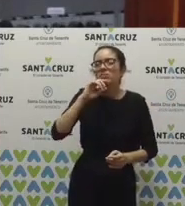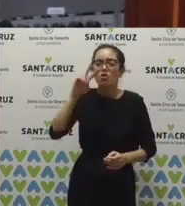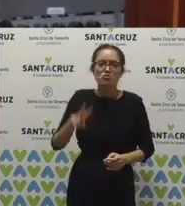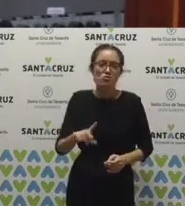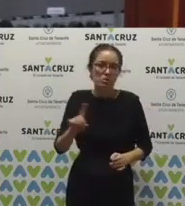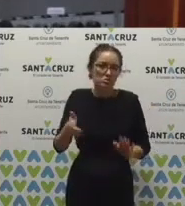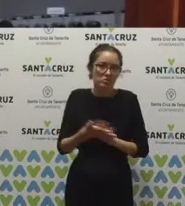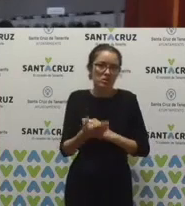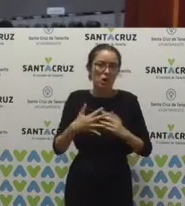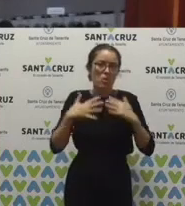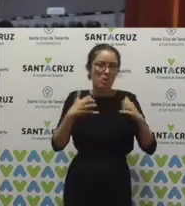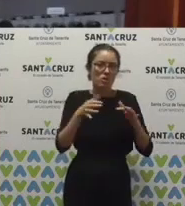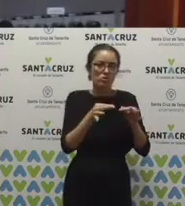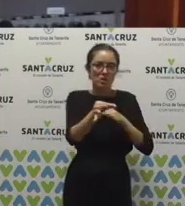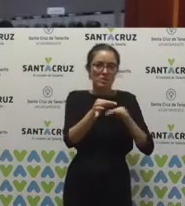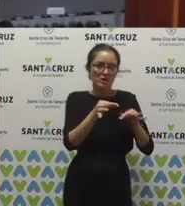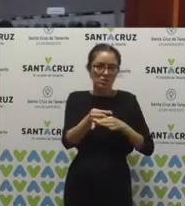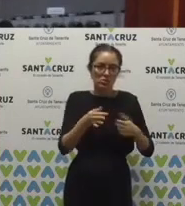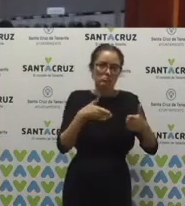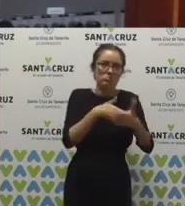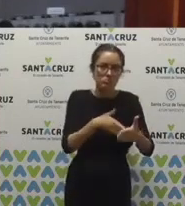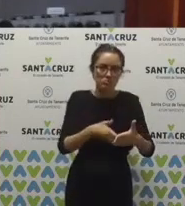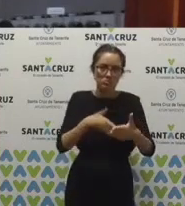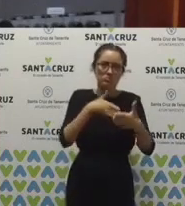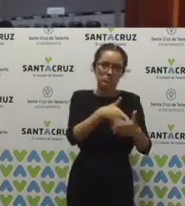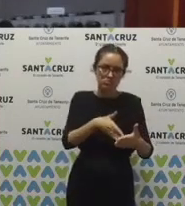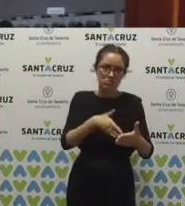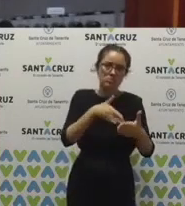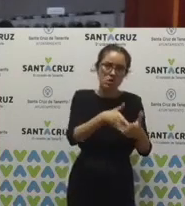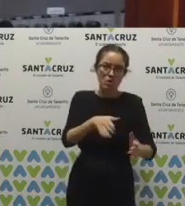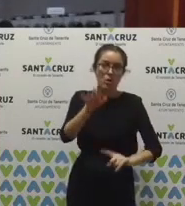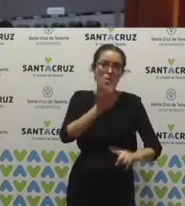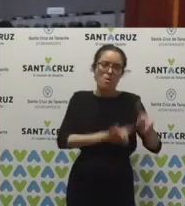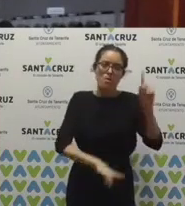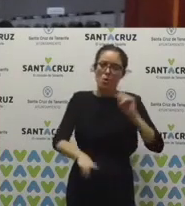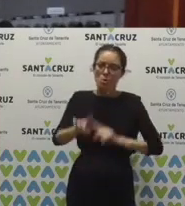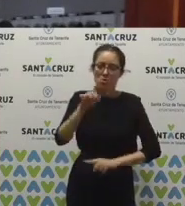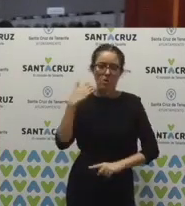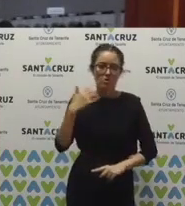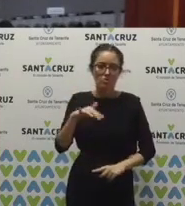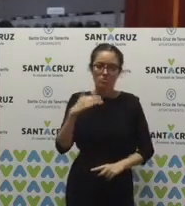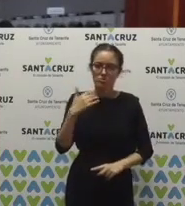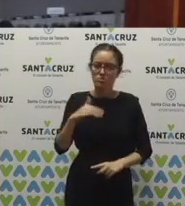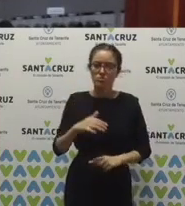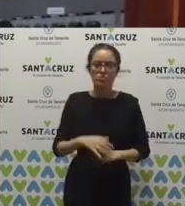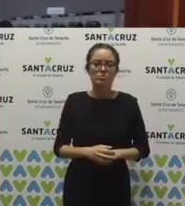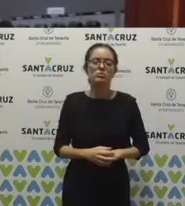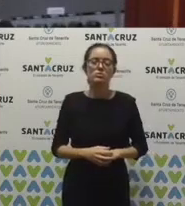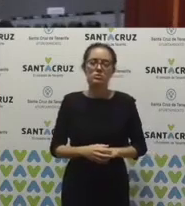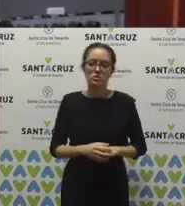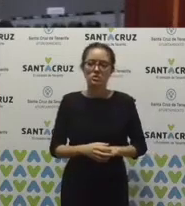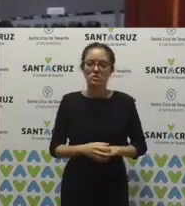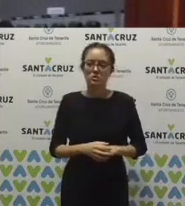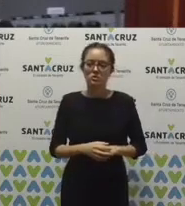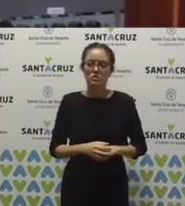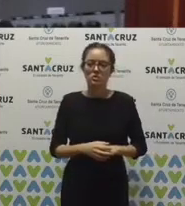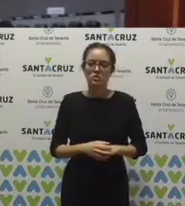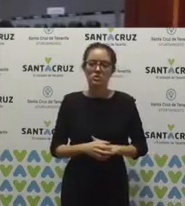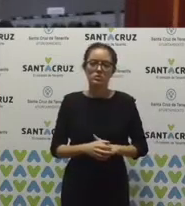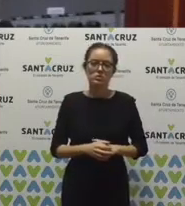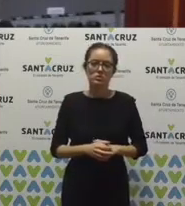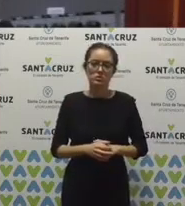telemático que tenía unas dificultades equiparables con esa con ese con ese